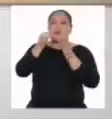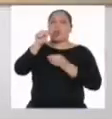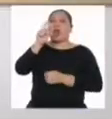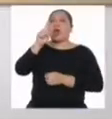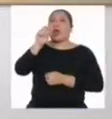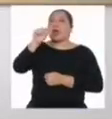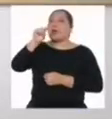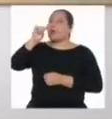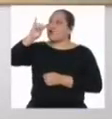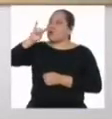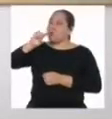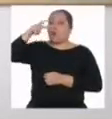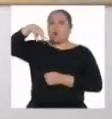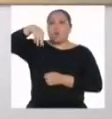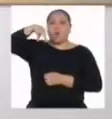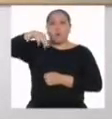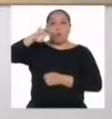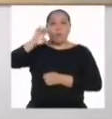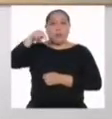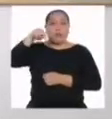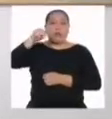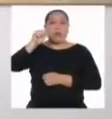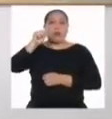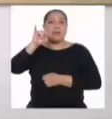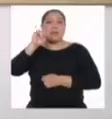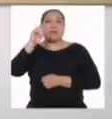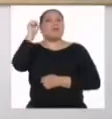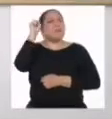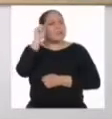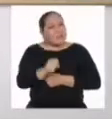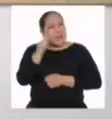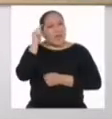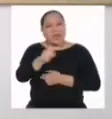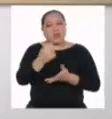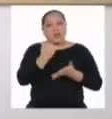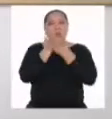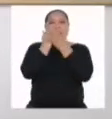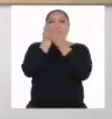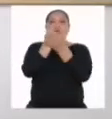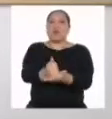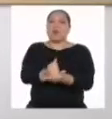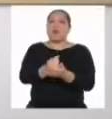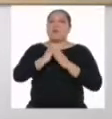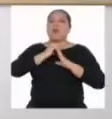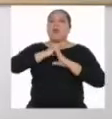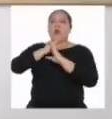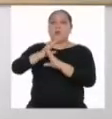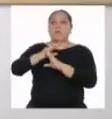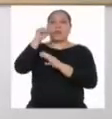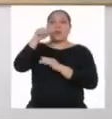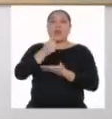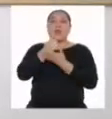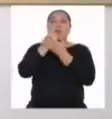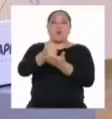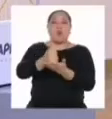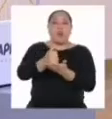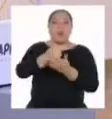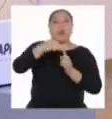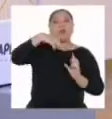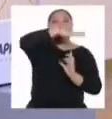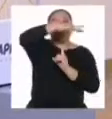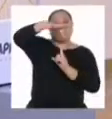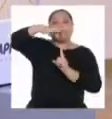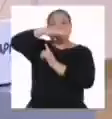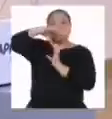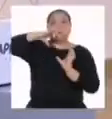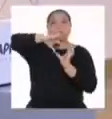argumentativo. Por supuesto que sí. Ese texto será nuestra arma principal para combatir a favor del planeta.